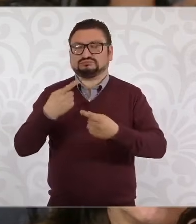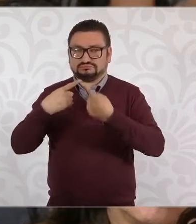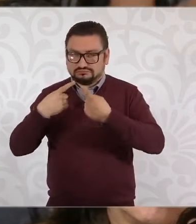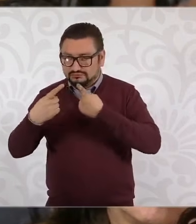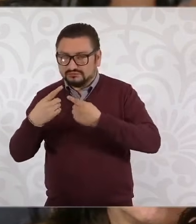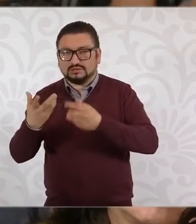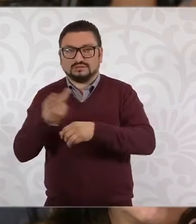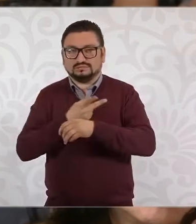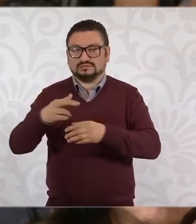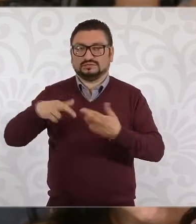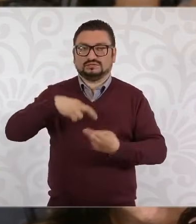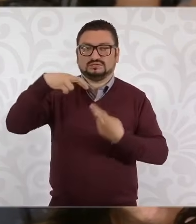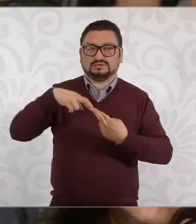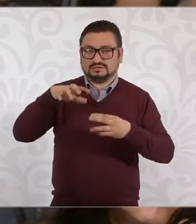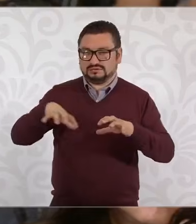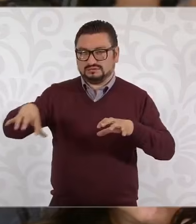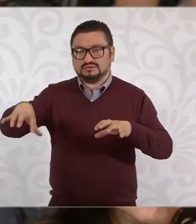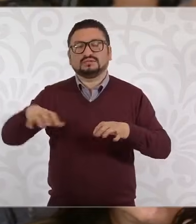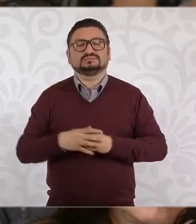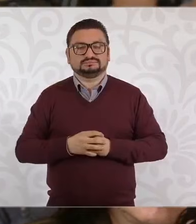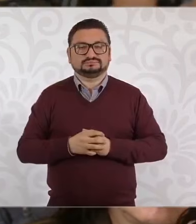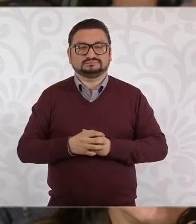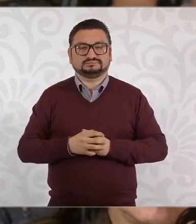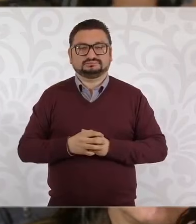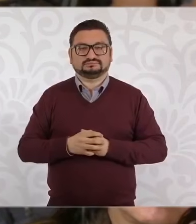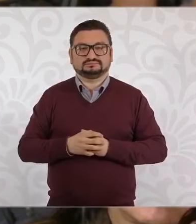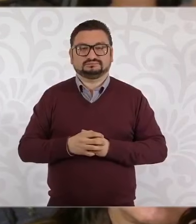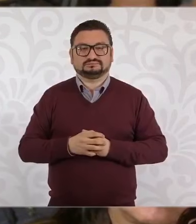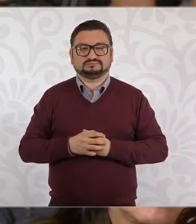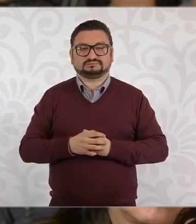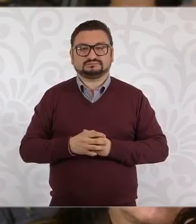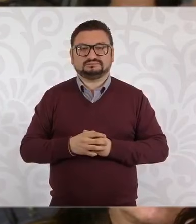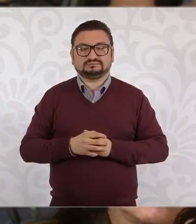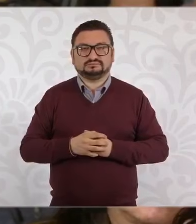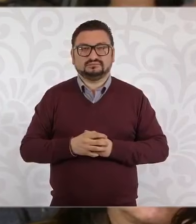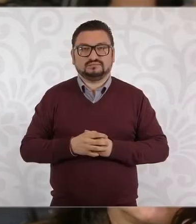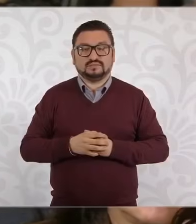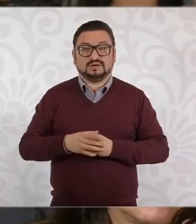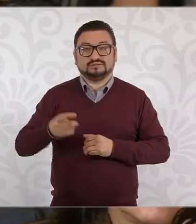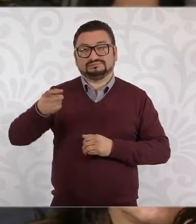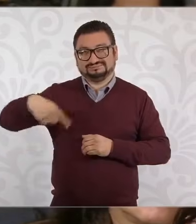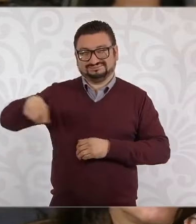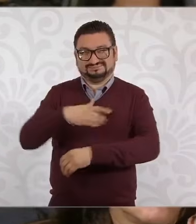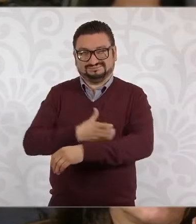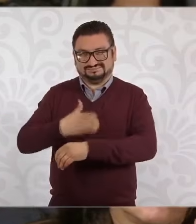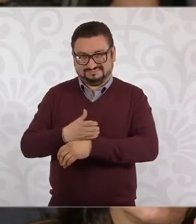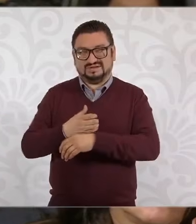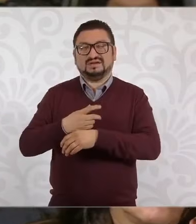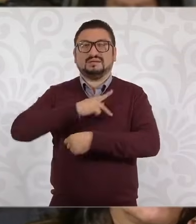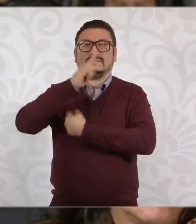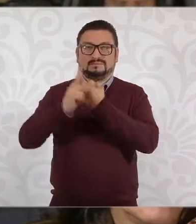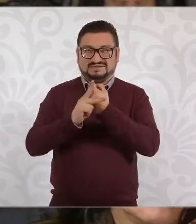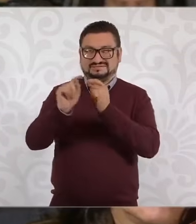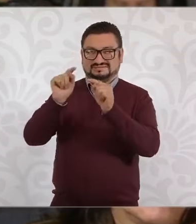sobre la situación regional, sobre la patria grande y se preguntaban los compañeros de distintos